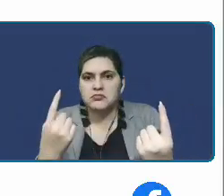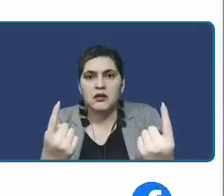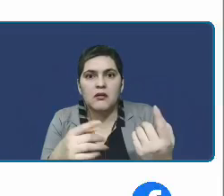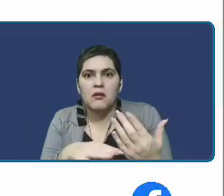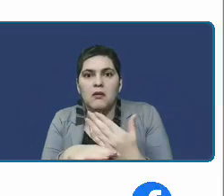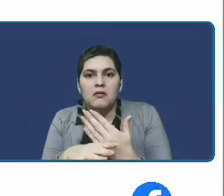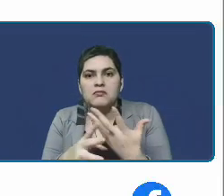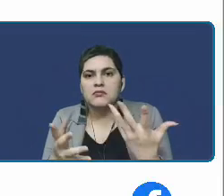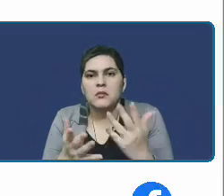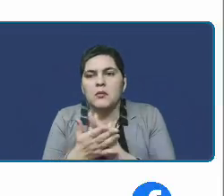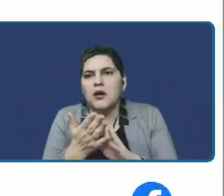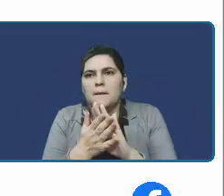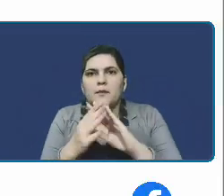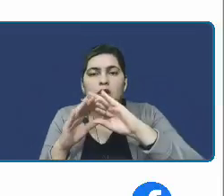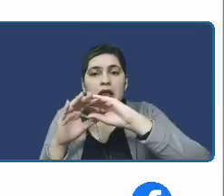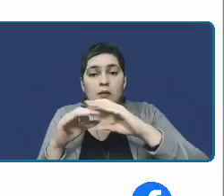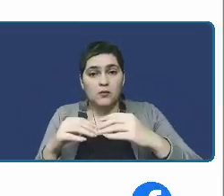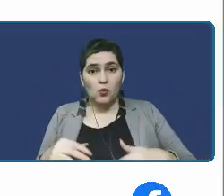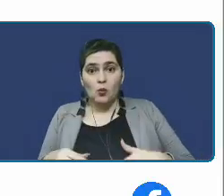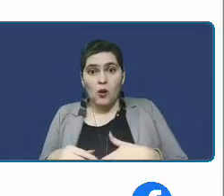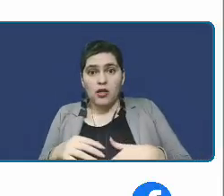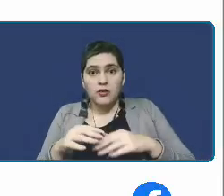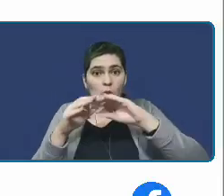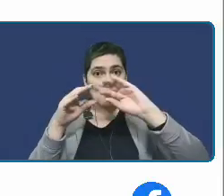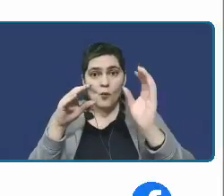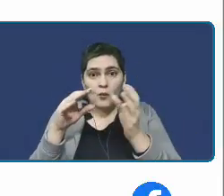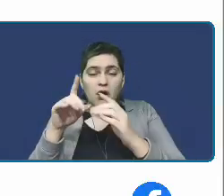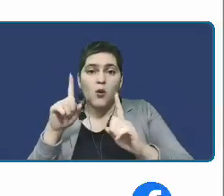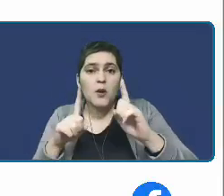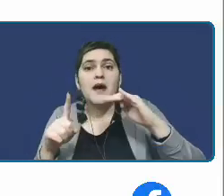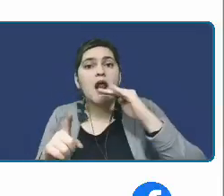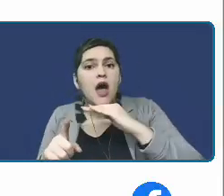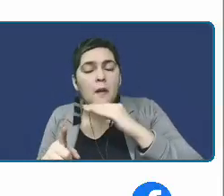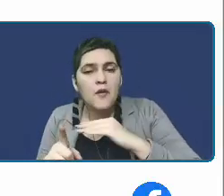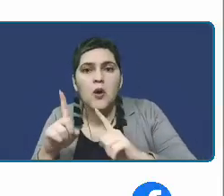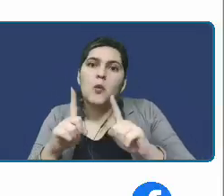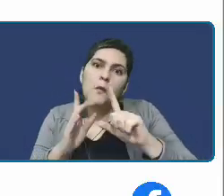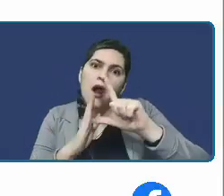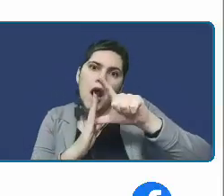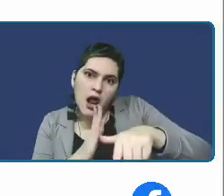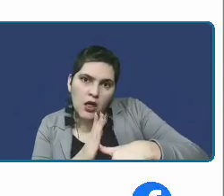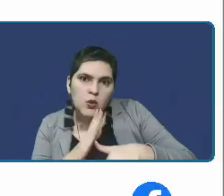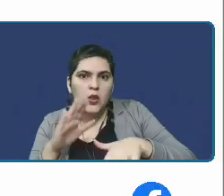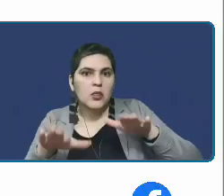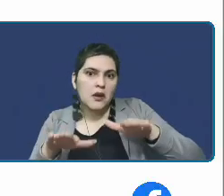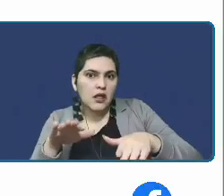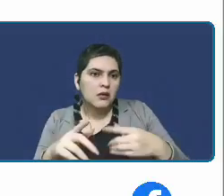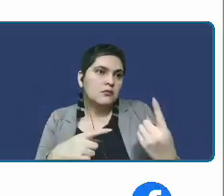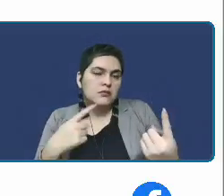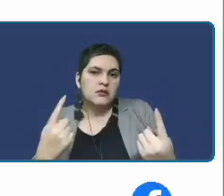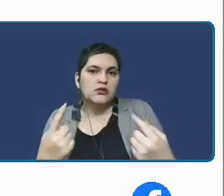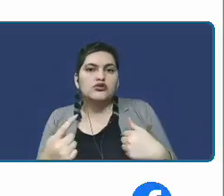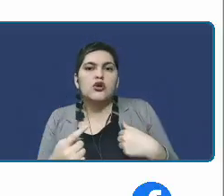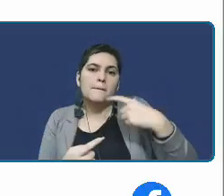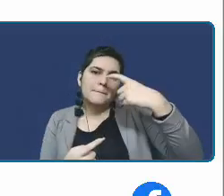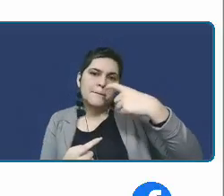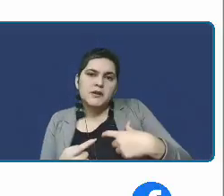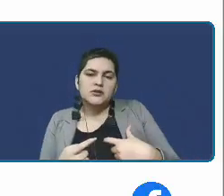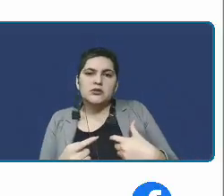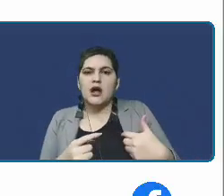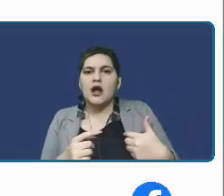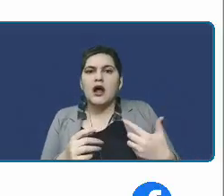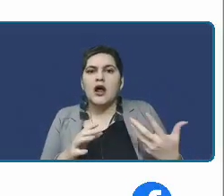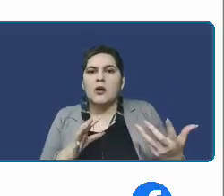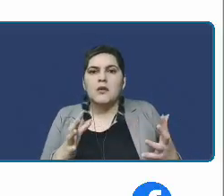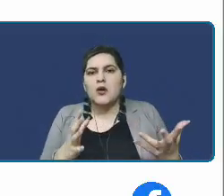mi intestino funciona más lento, más rápido, que yo personalmente tuve una alteración en lo que llamamos nosotros